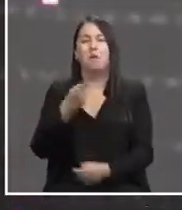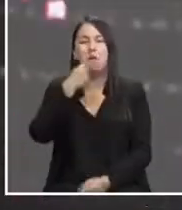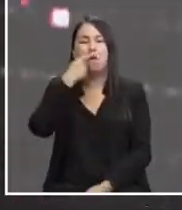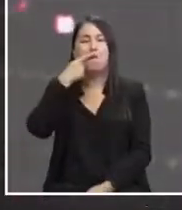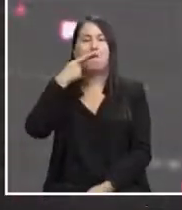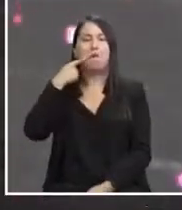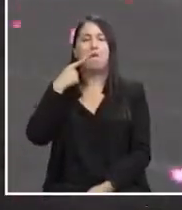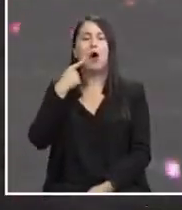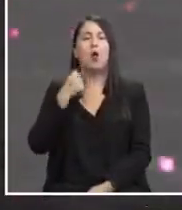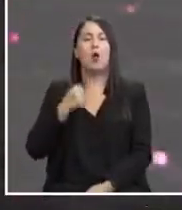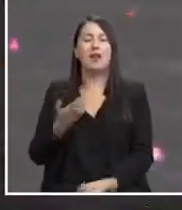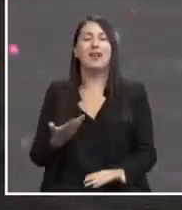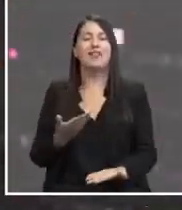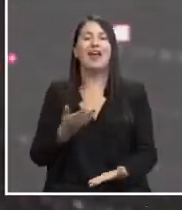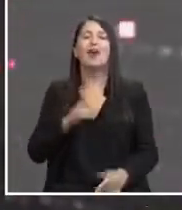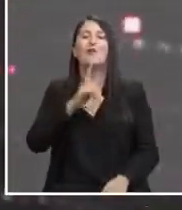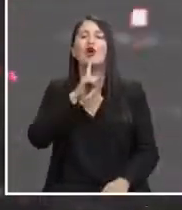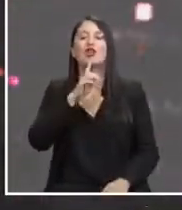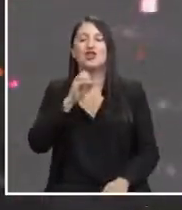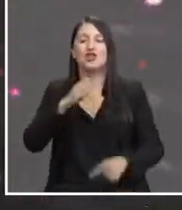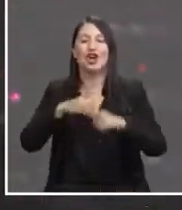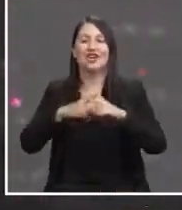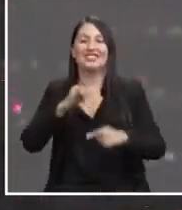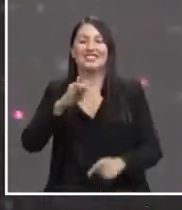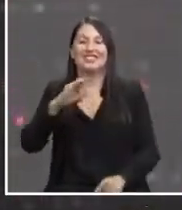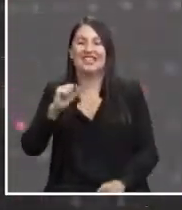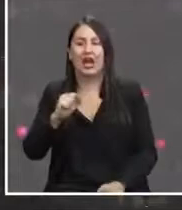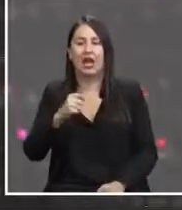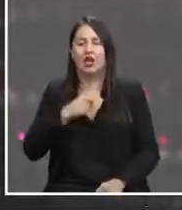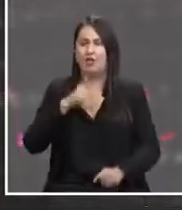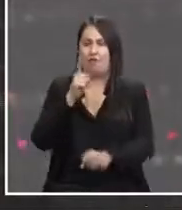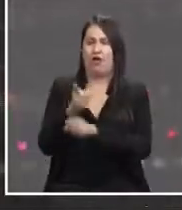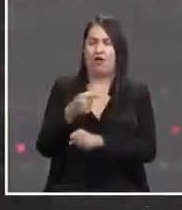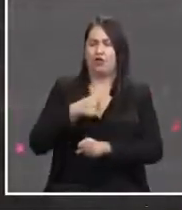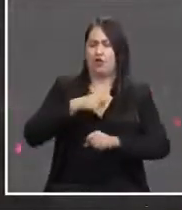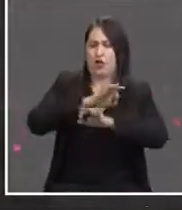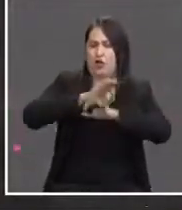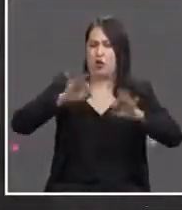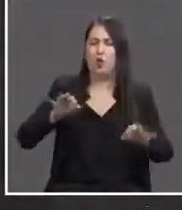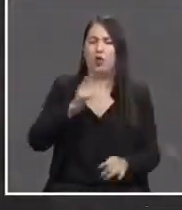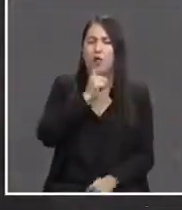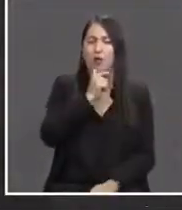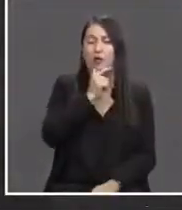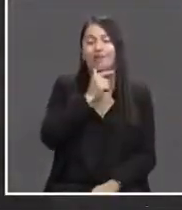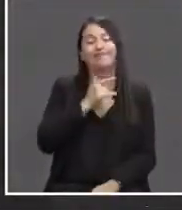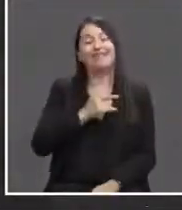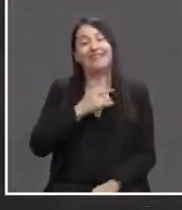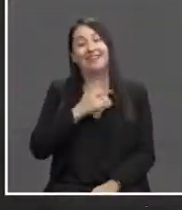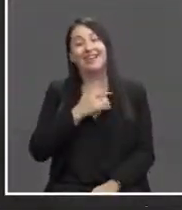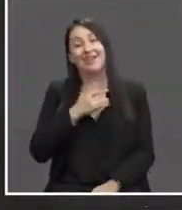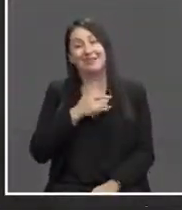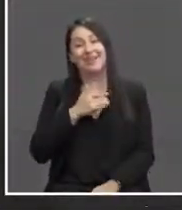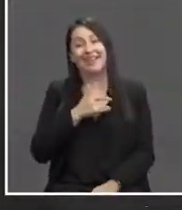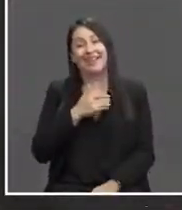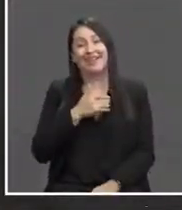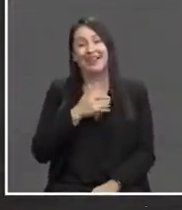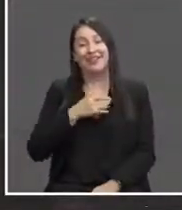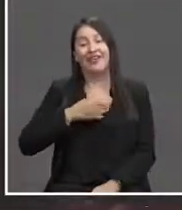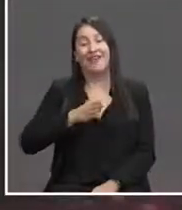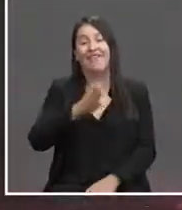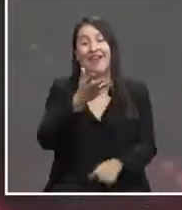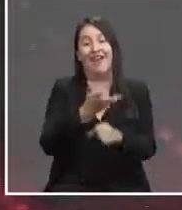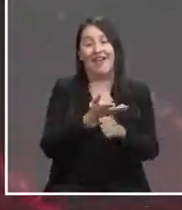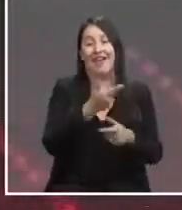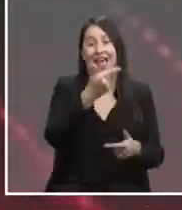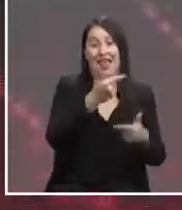con estos términos actuales, ¿verdad? Del ordeno y mando, de yo no tengo ninguna duda, lamentablemente me temo que todavía se siguen encontrando mucho, tanto en la política